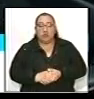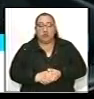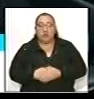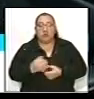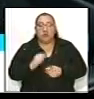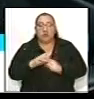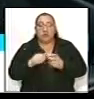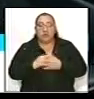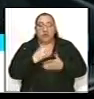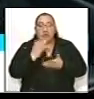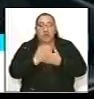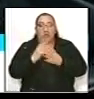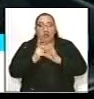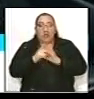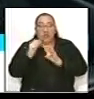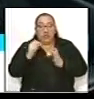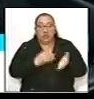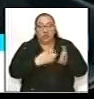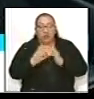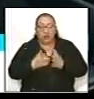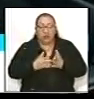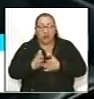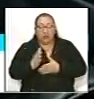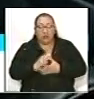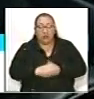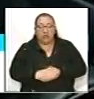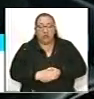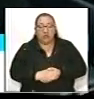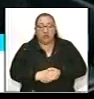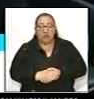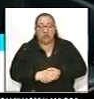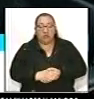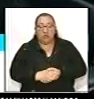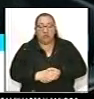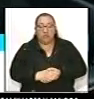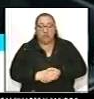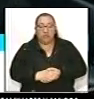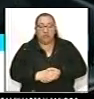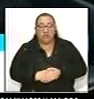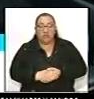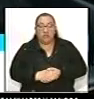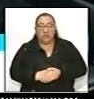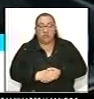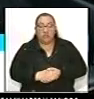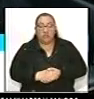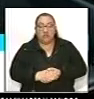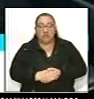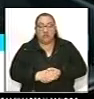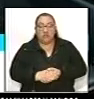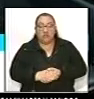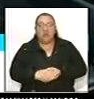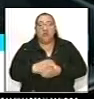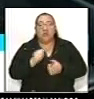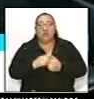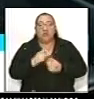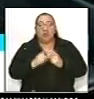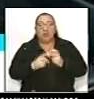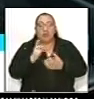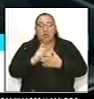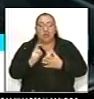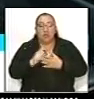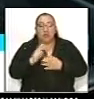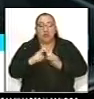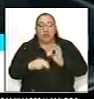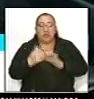la transferencia del derecho es que el REPEDUCA se creó en el 2015, con datos del 2015. Si bien